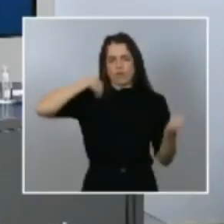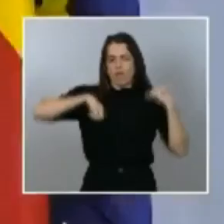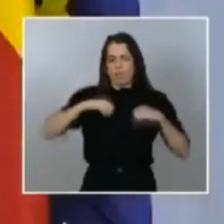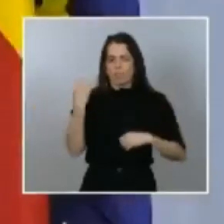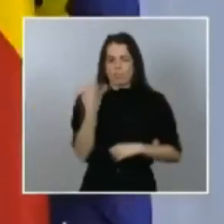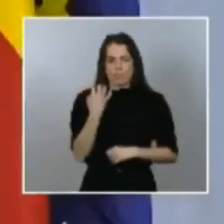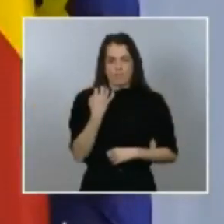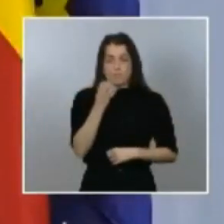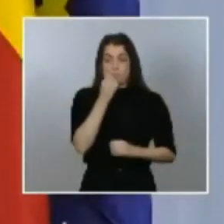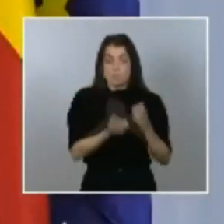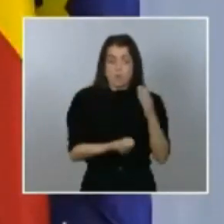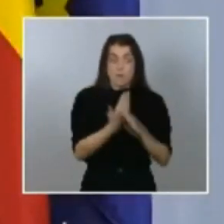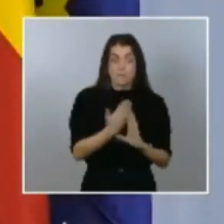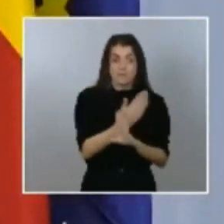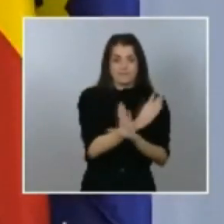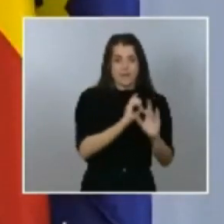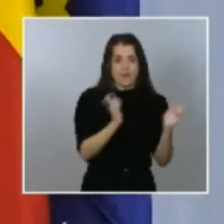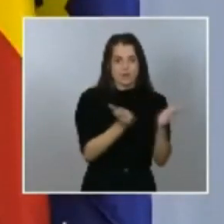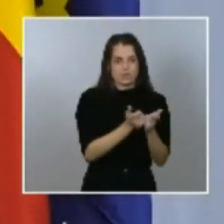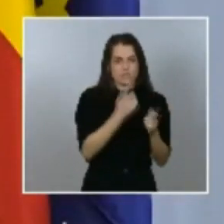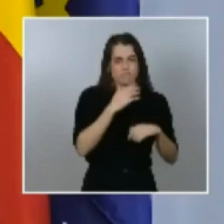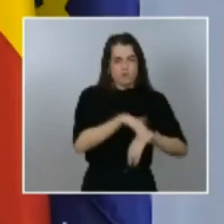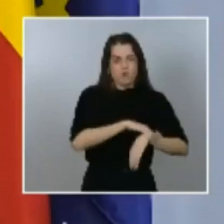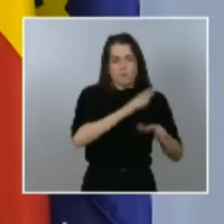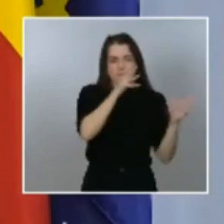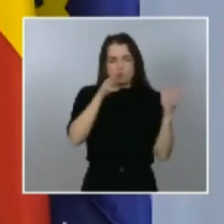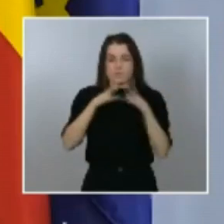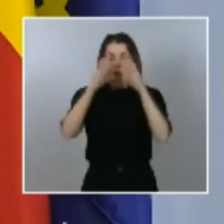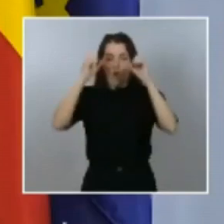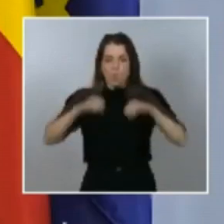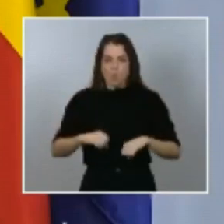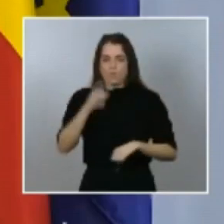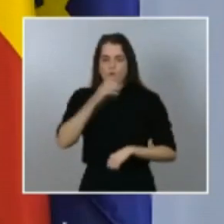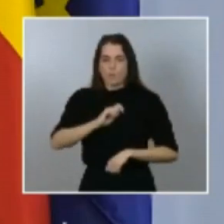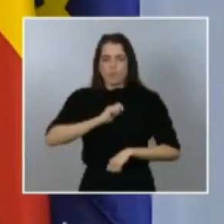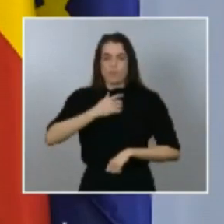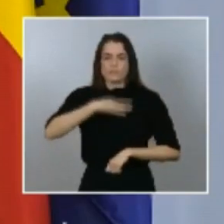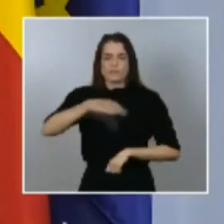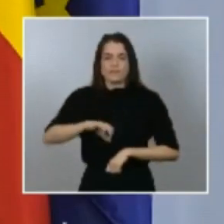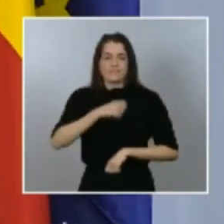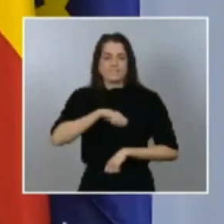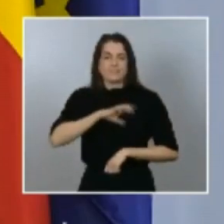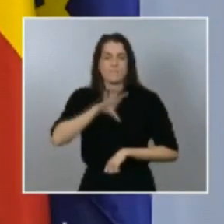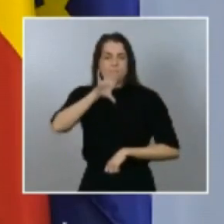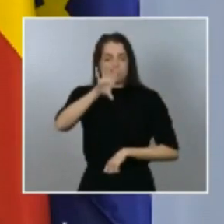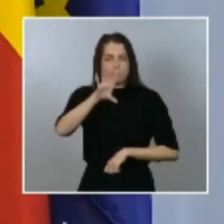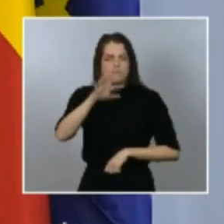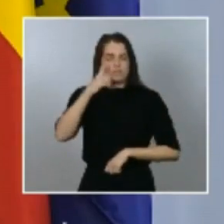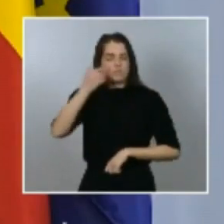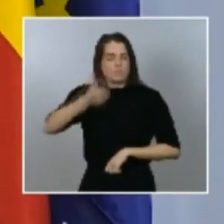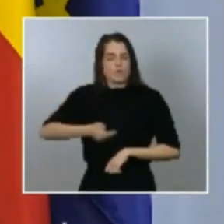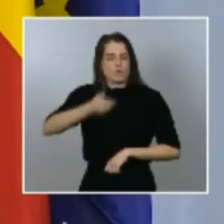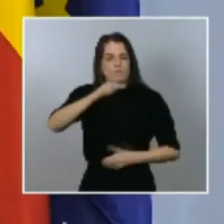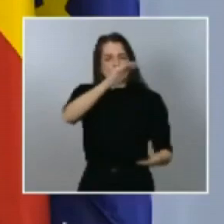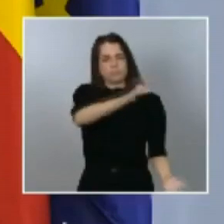esta mañana el Consejo de Ministros haya aprobado el acuerdo que posibilita que nuestro país adquiera una importante cantidad de